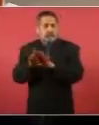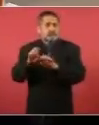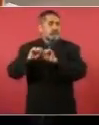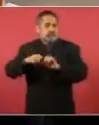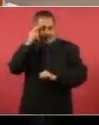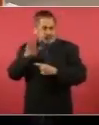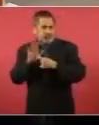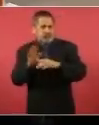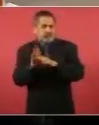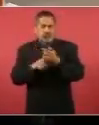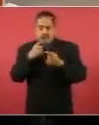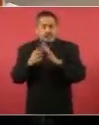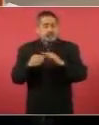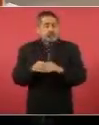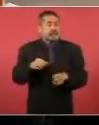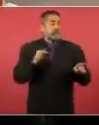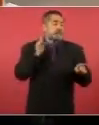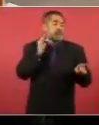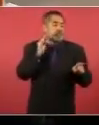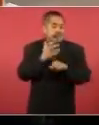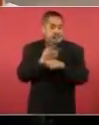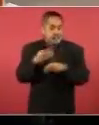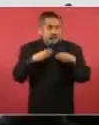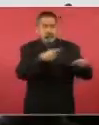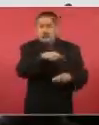México y nos pidió el fiscal general de Estados Unidos